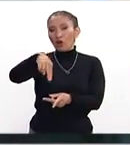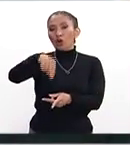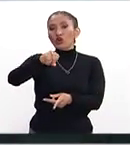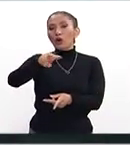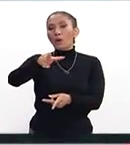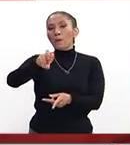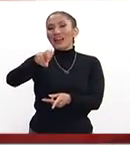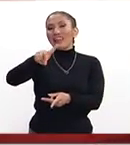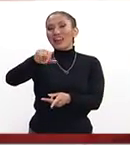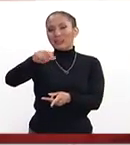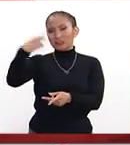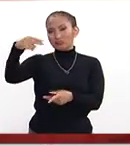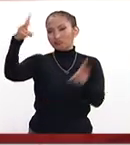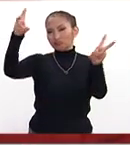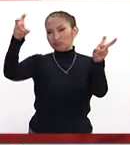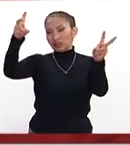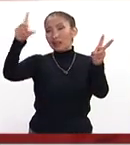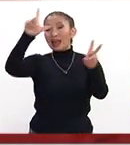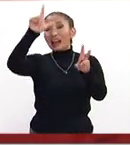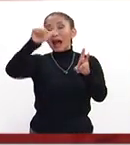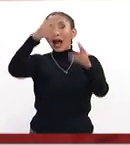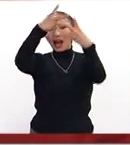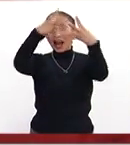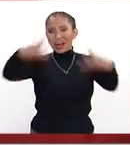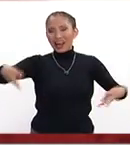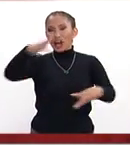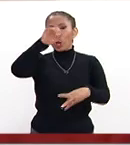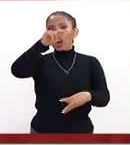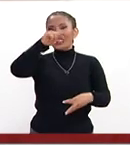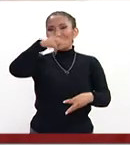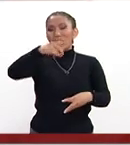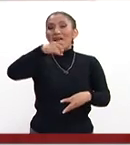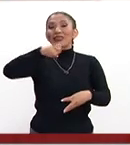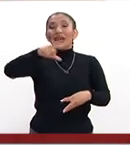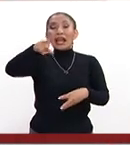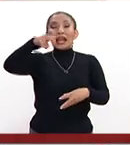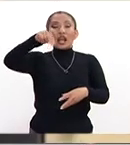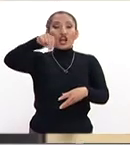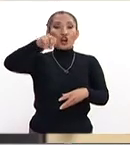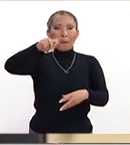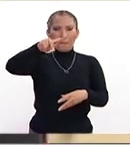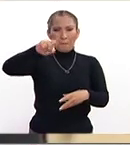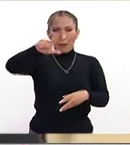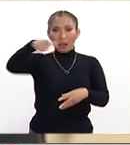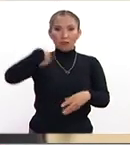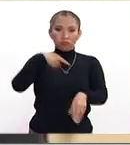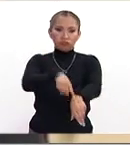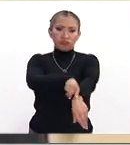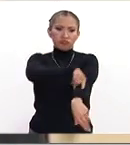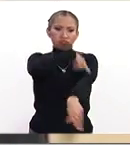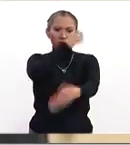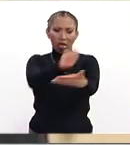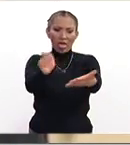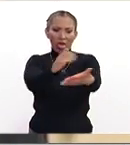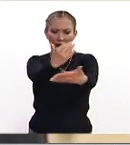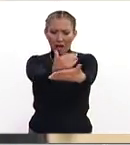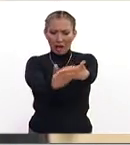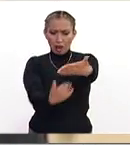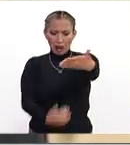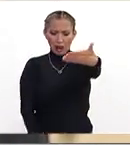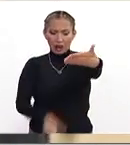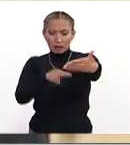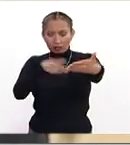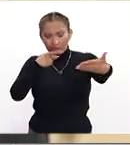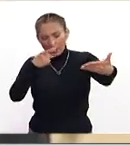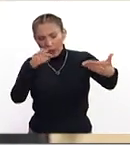se llamaba La Cortina de Nopal. Es un texto largo, que a veces se habla mucho de él, y yo siempre tuve la